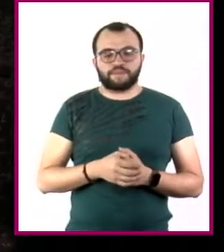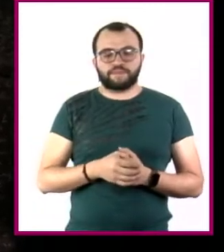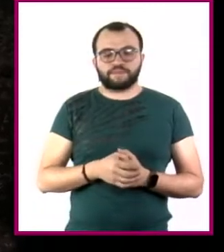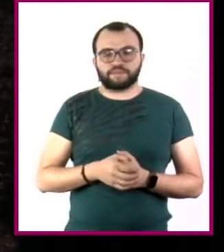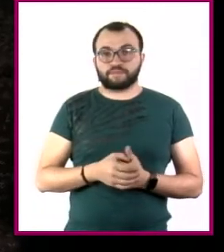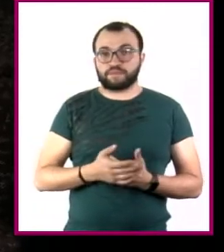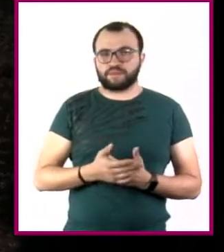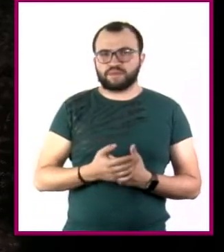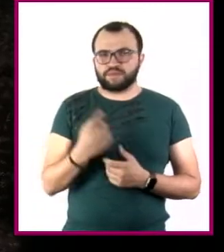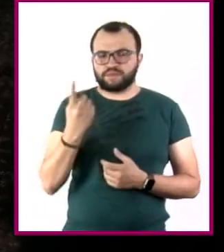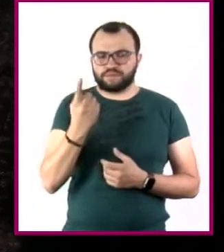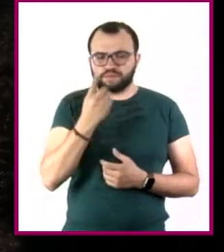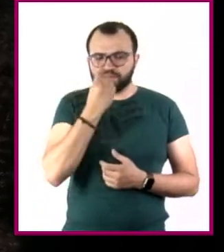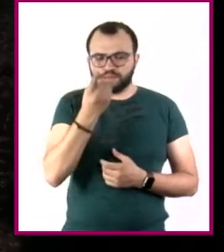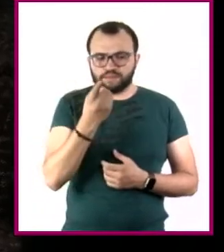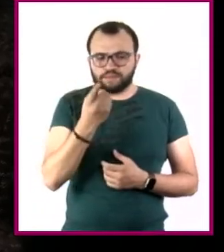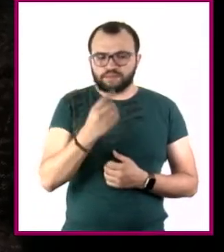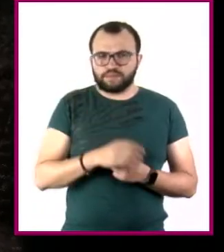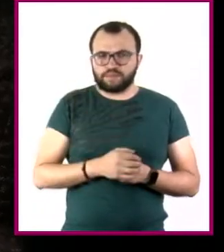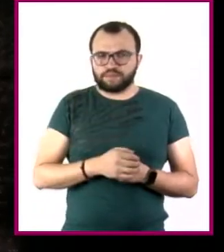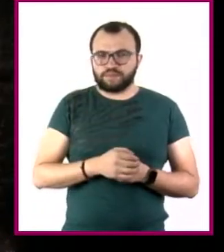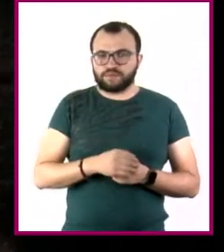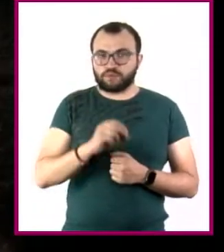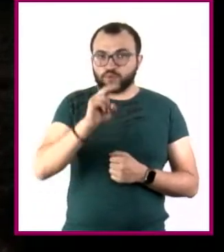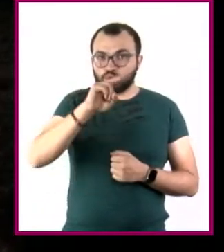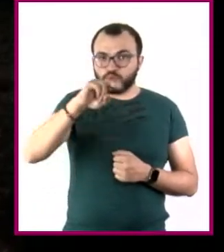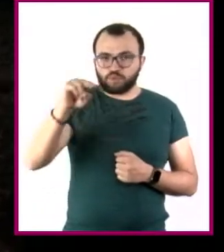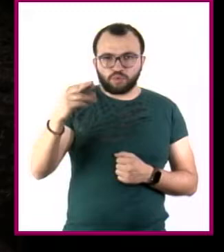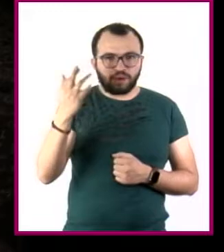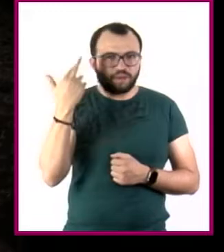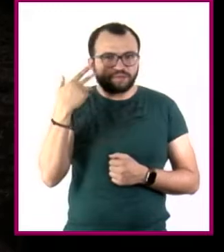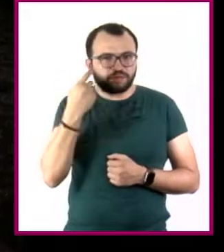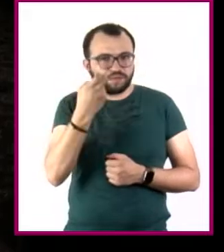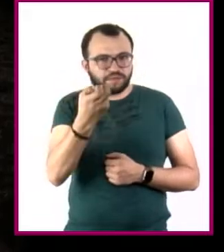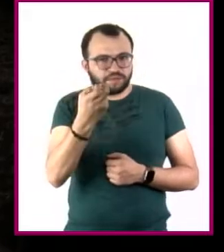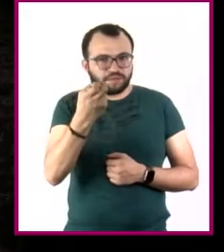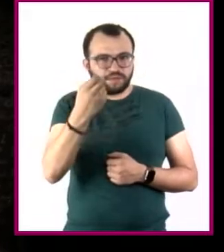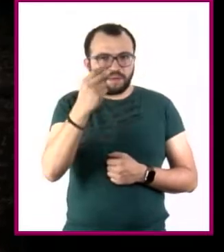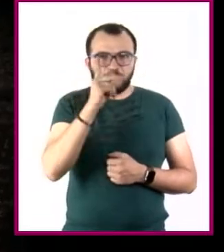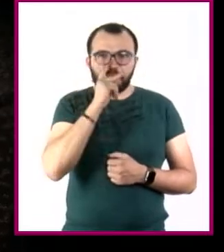¿qué dices? ¿Que nunca habías escuchado esa palabra?